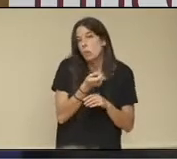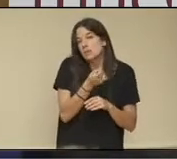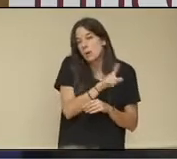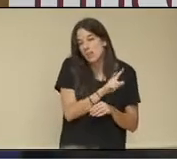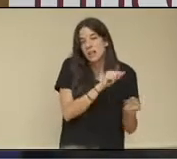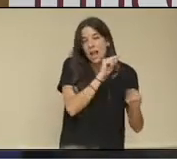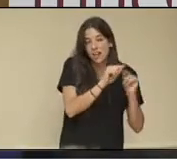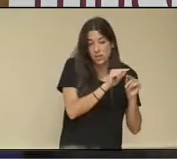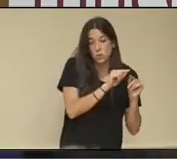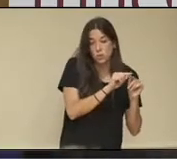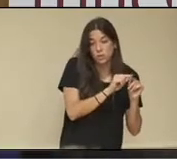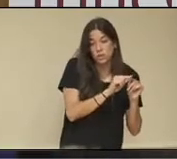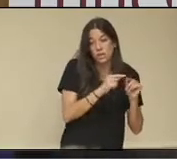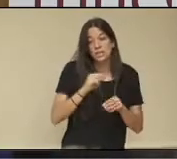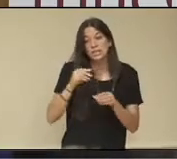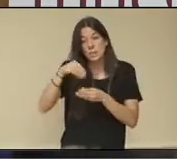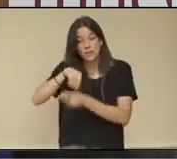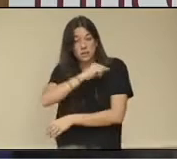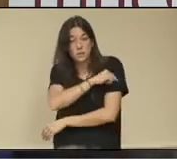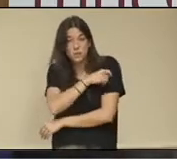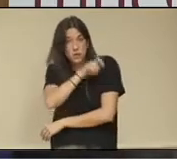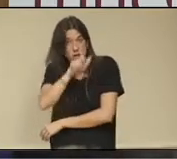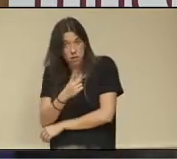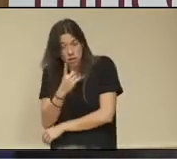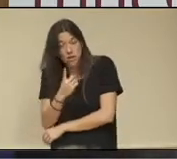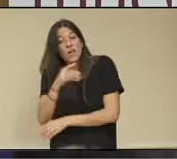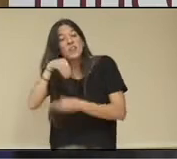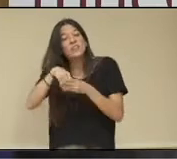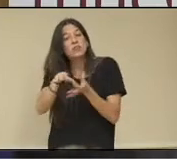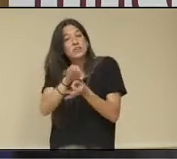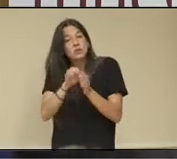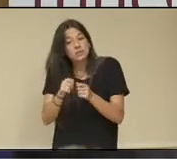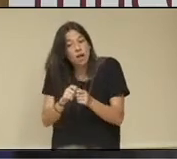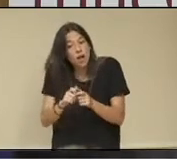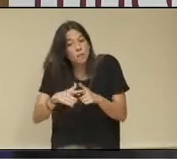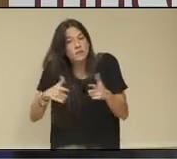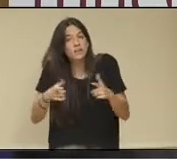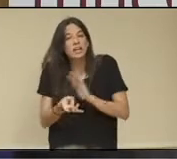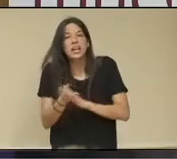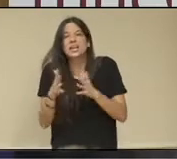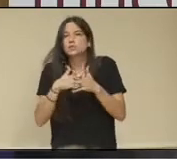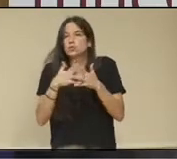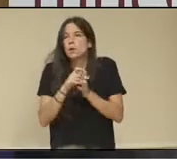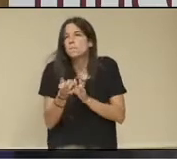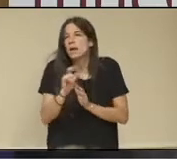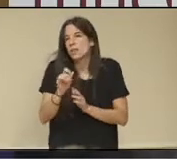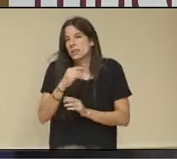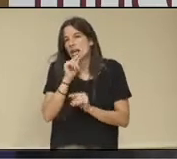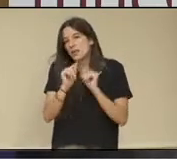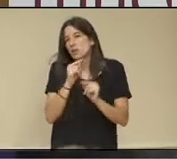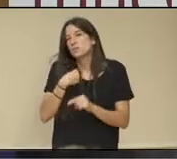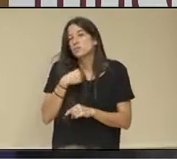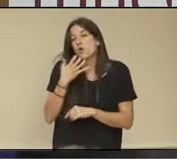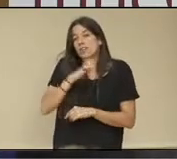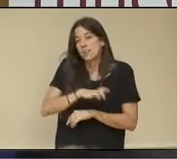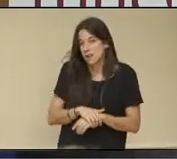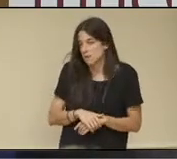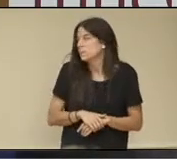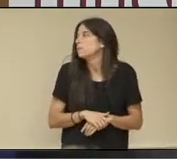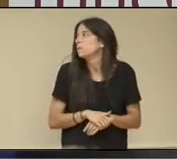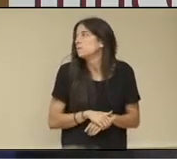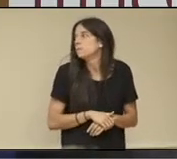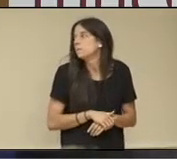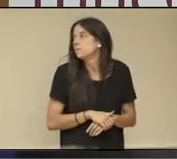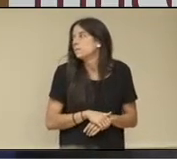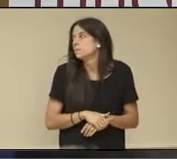células se amplifican y forman unas estructuras muy parecidas a las del virus original.